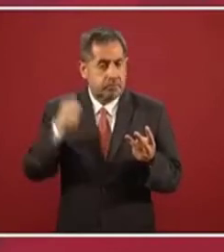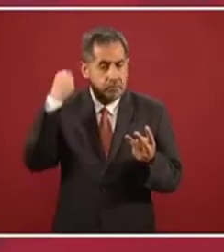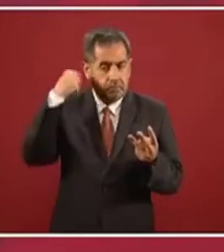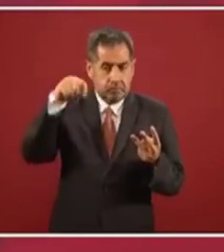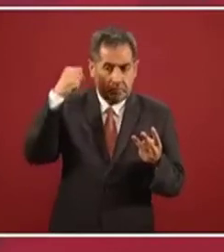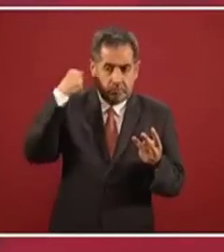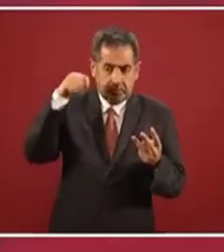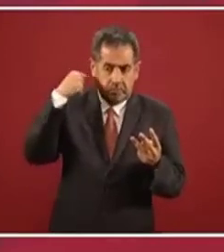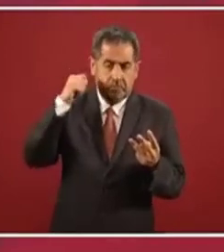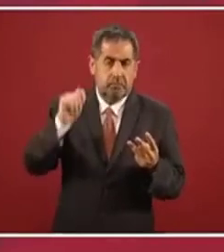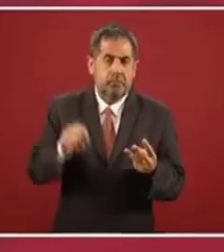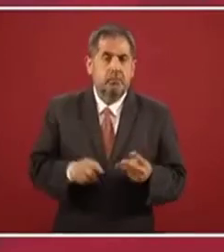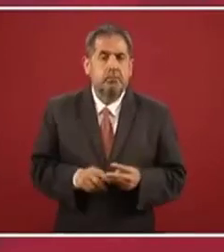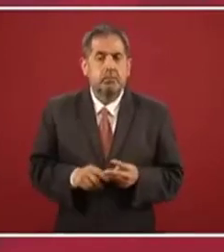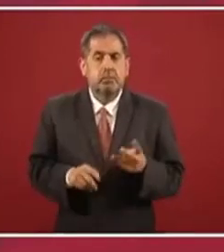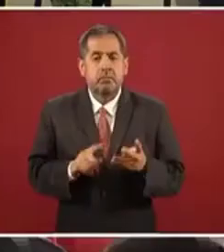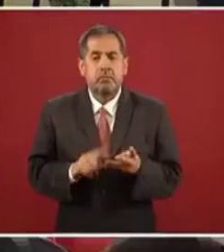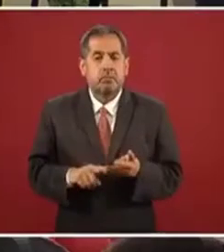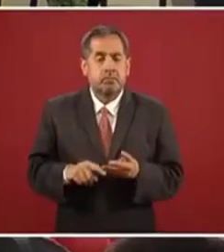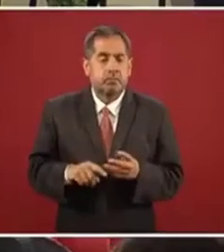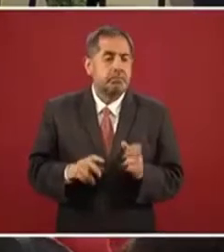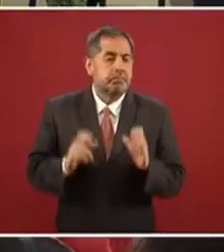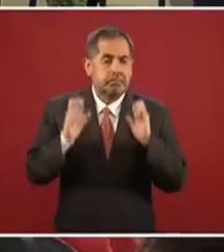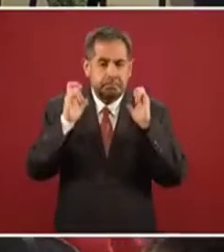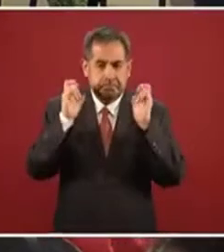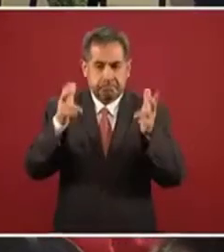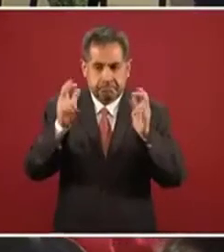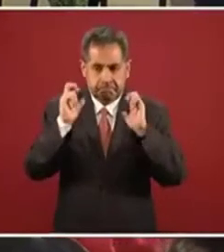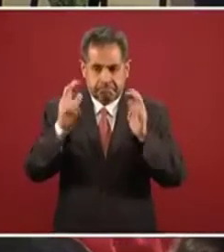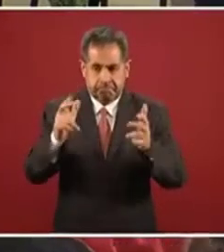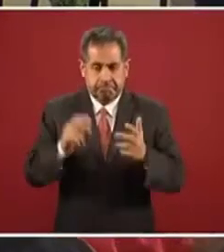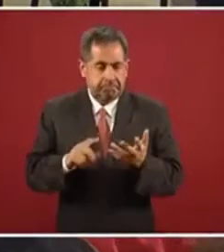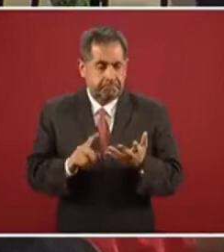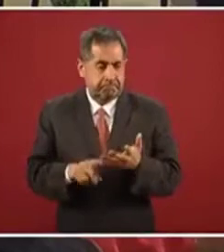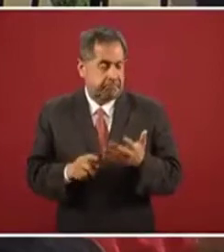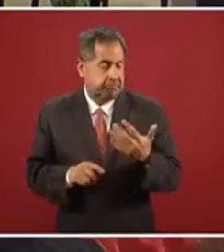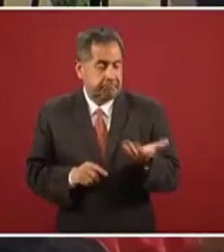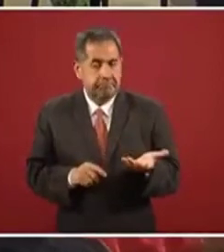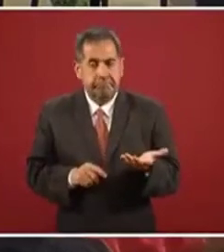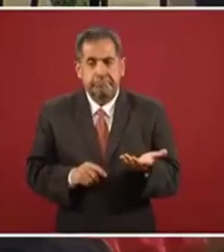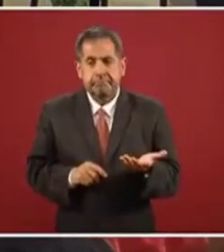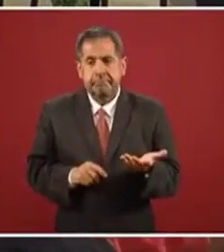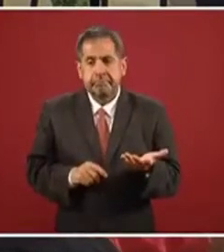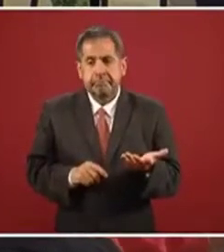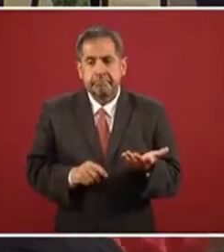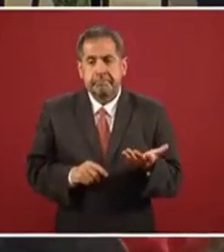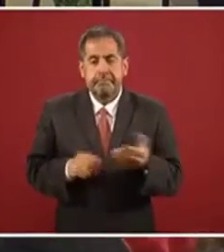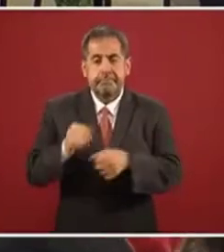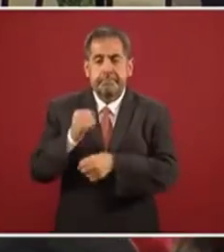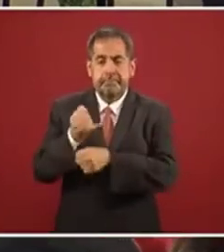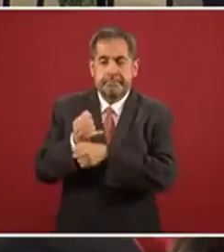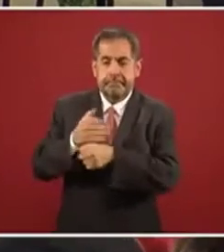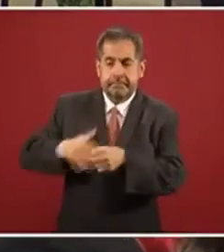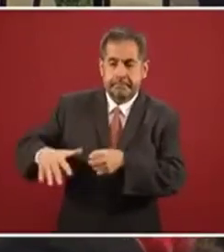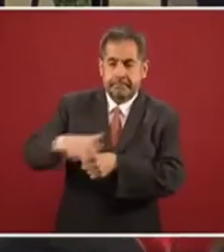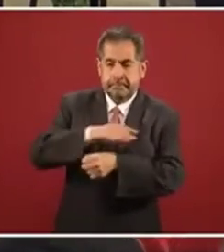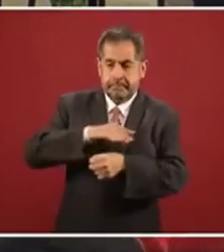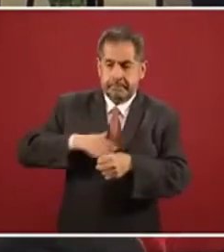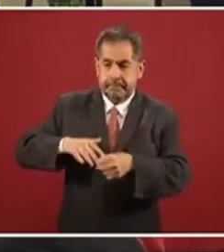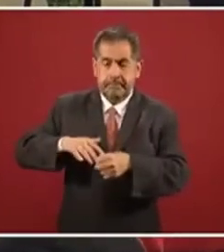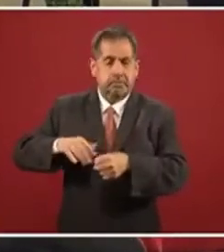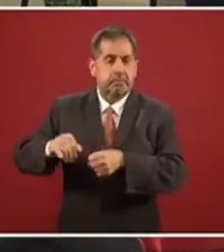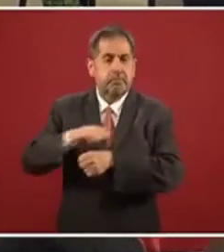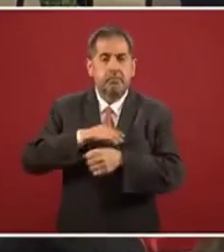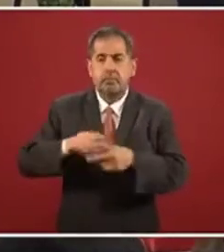Tabasco, de Chiapas, los gobiernos del Istmo,